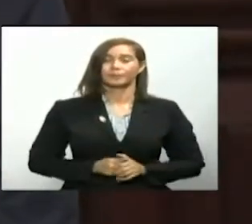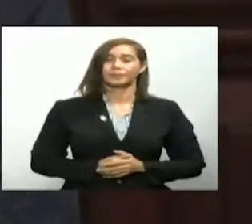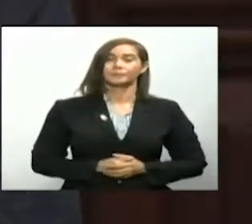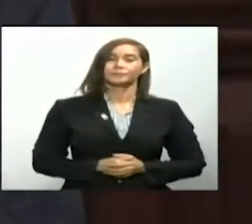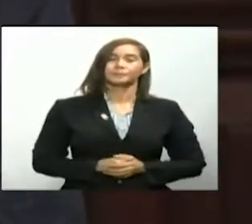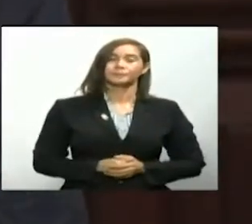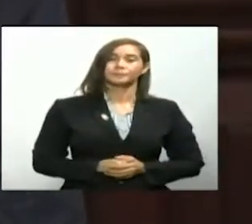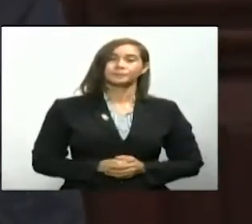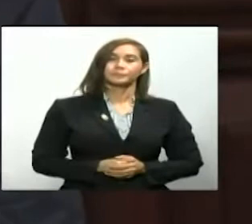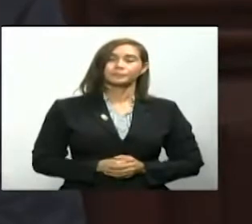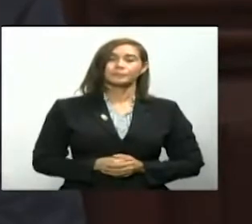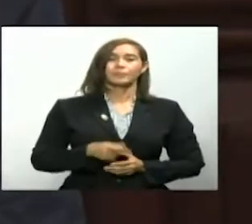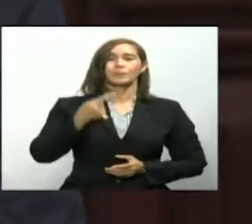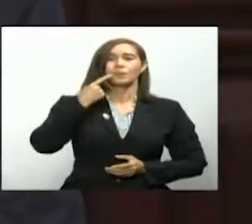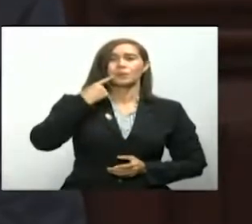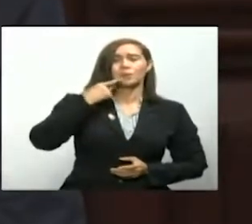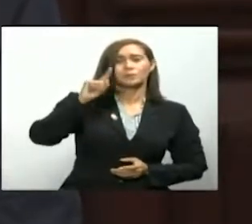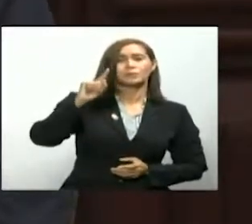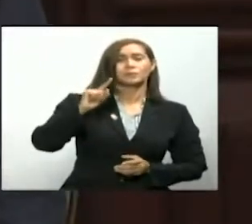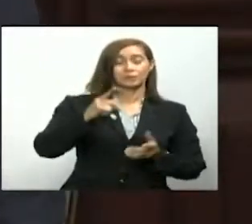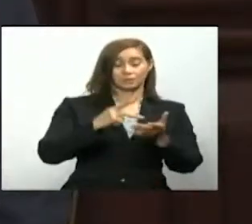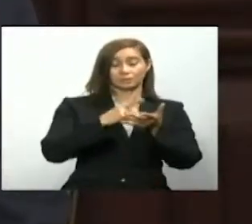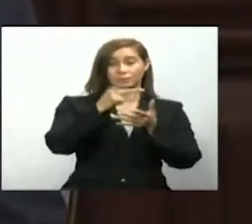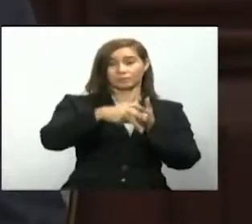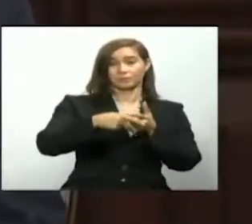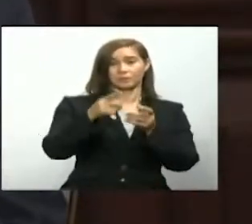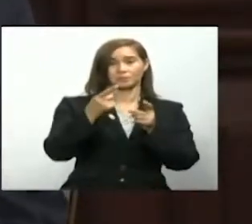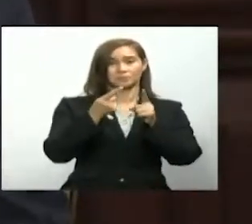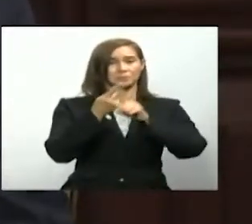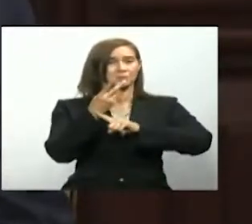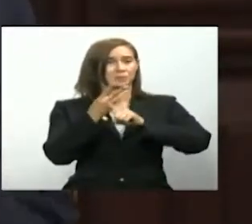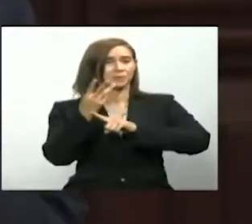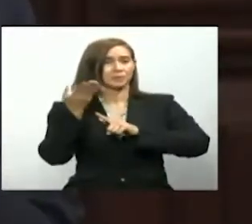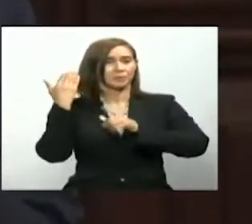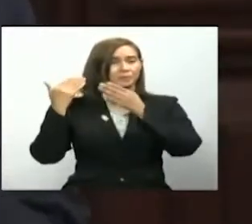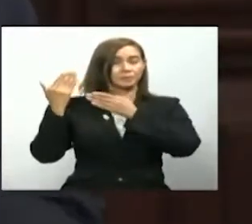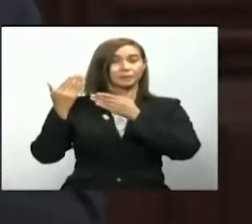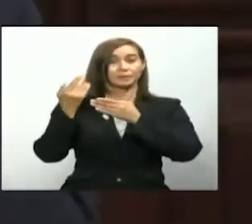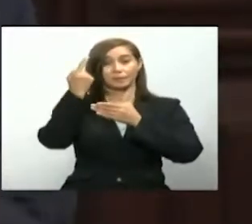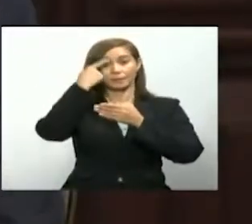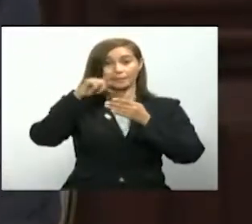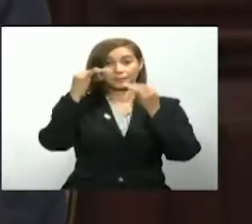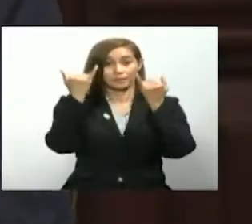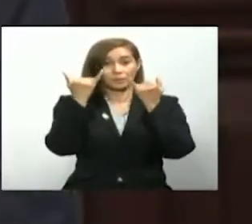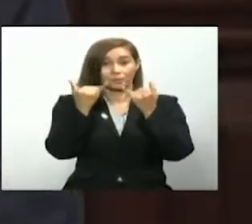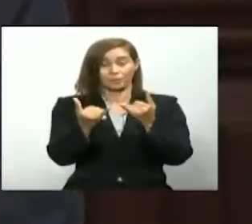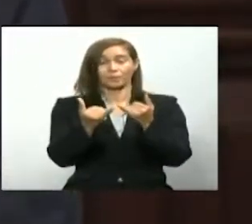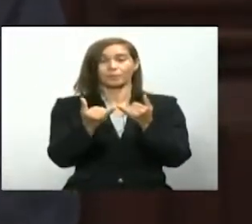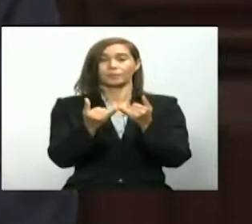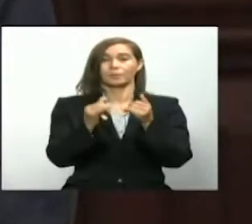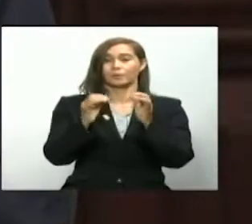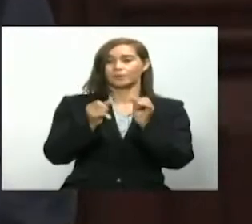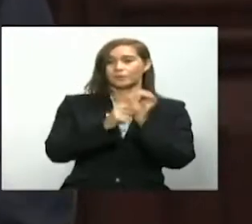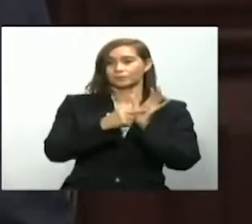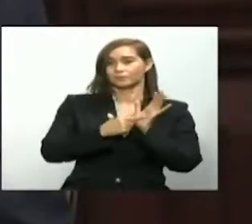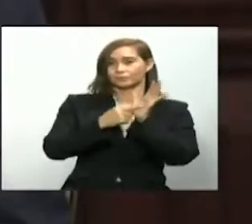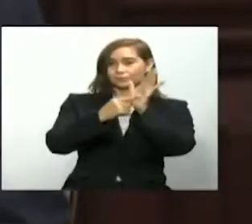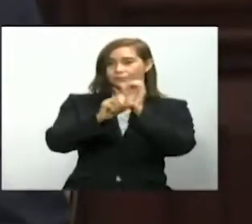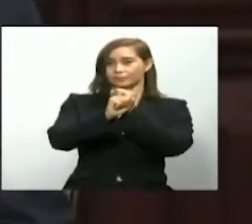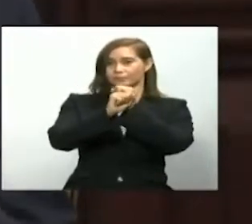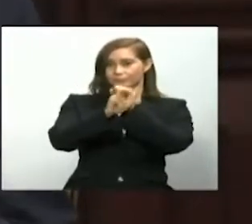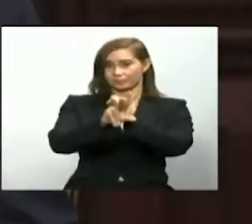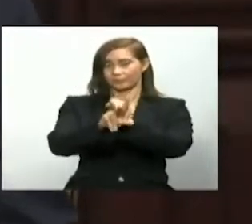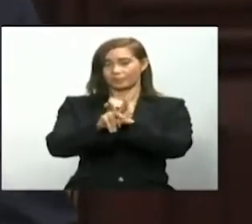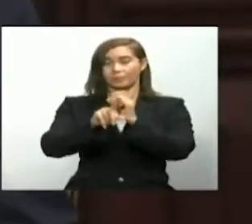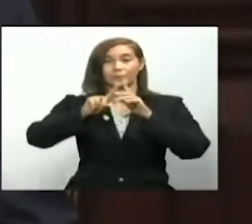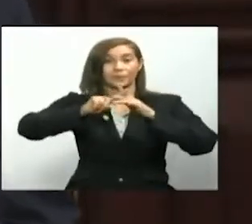y calidad de vida de los miembros de la policía nacional y que dicho plan integral cuenta con una primera fase de implementación que va del